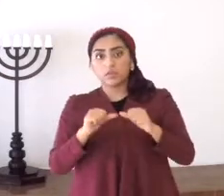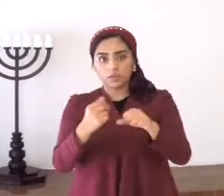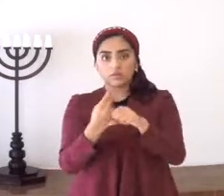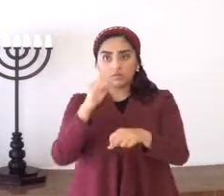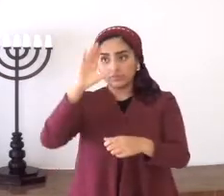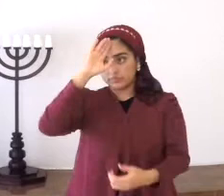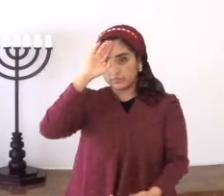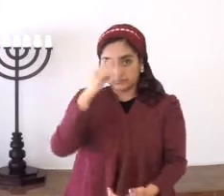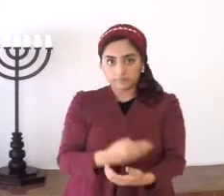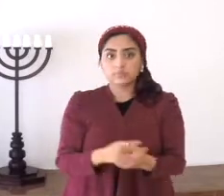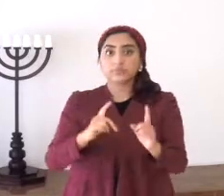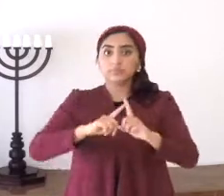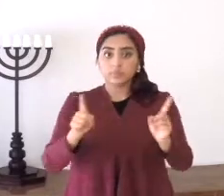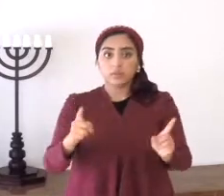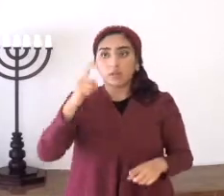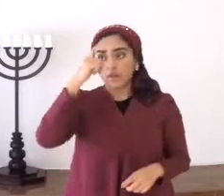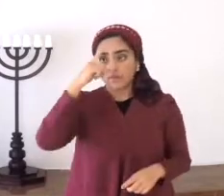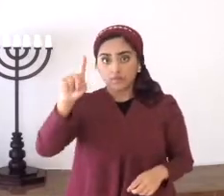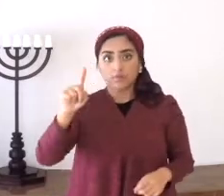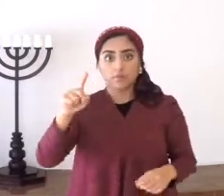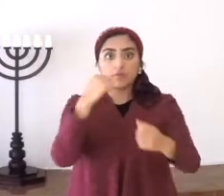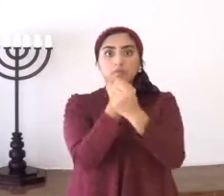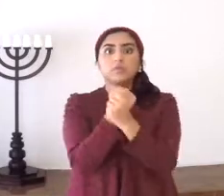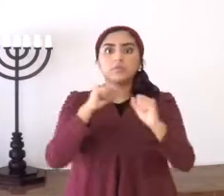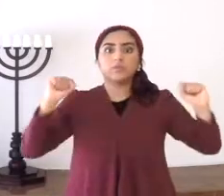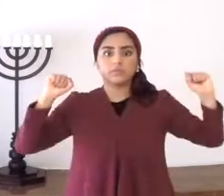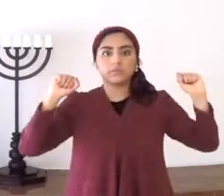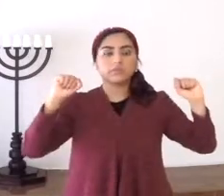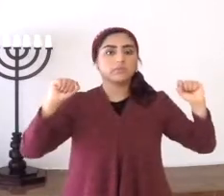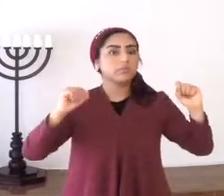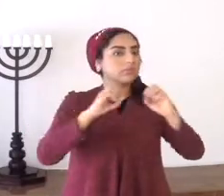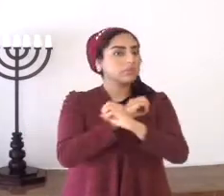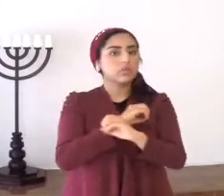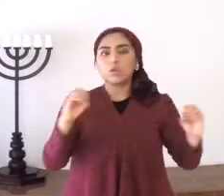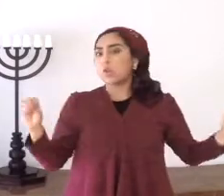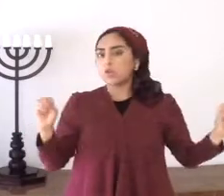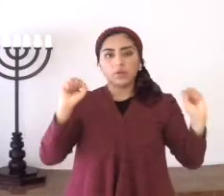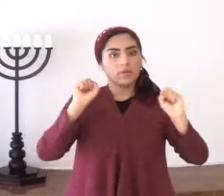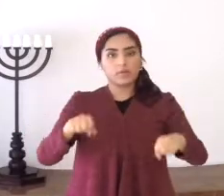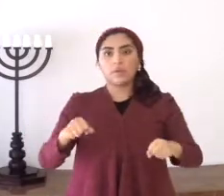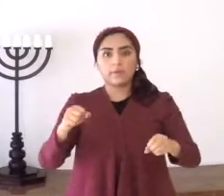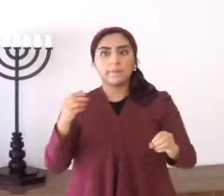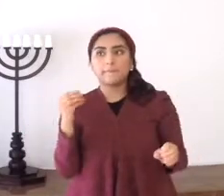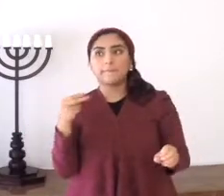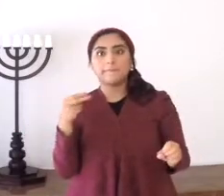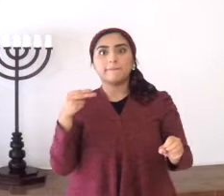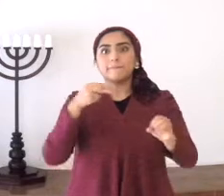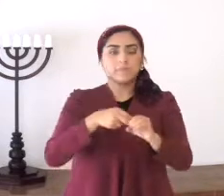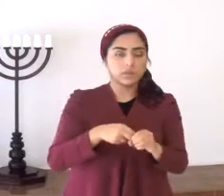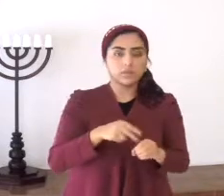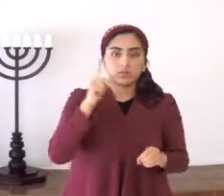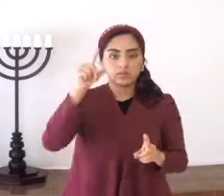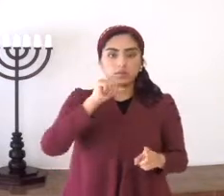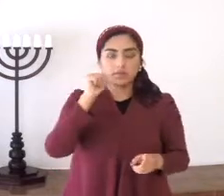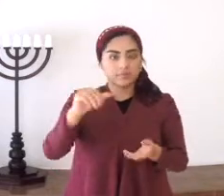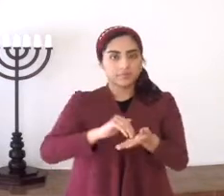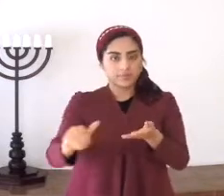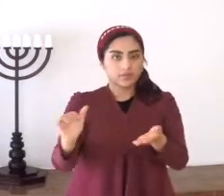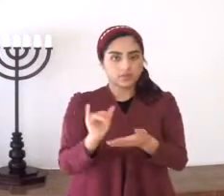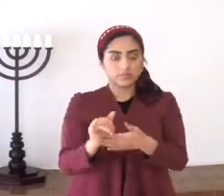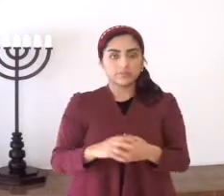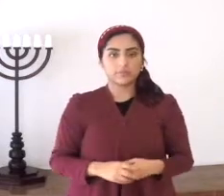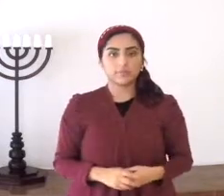no utilizó seres humanos y sigue utilizando sus hijos, pero para cuestiones de salvación nadie